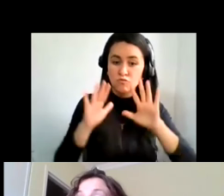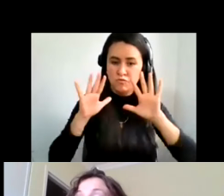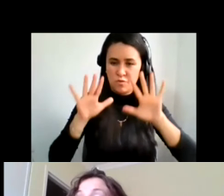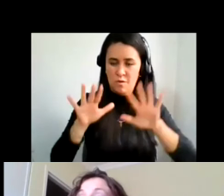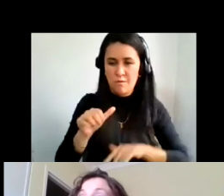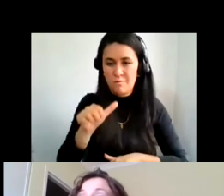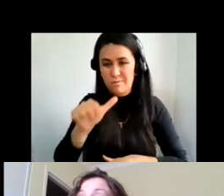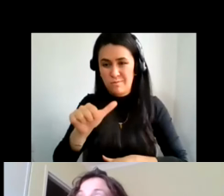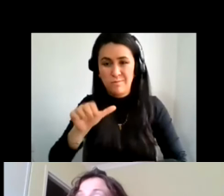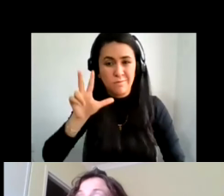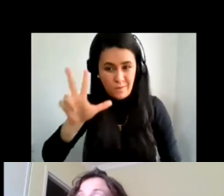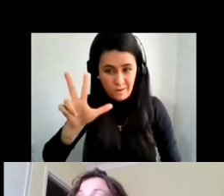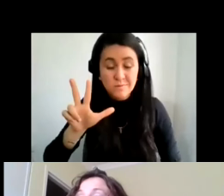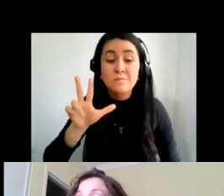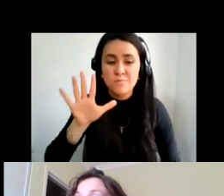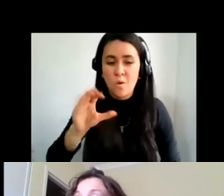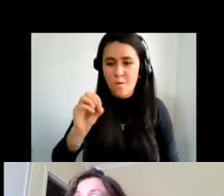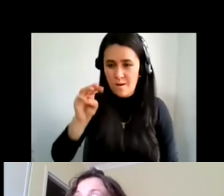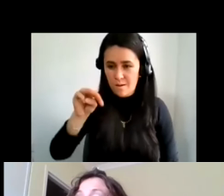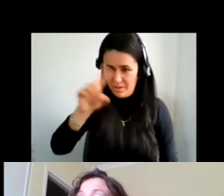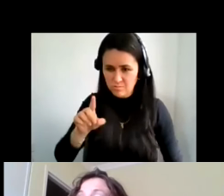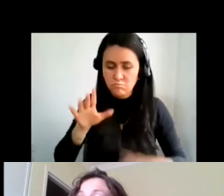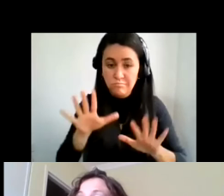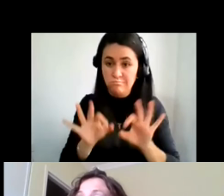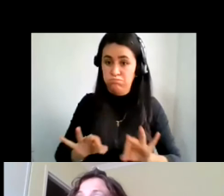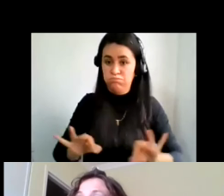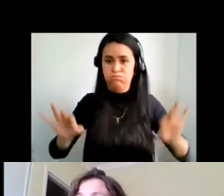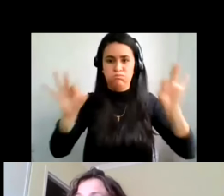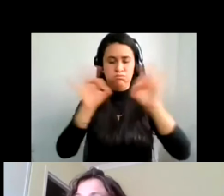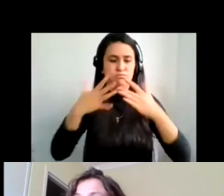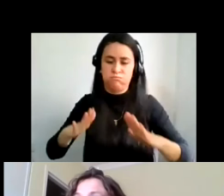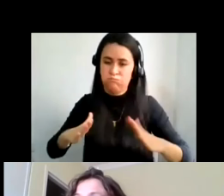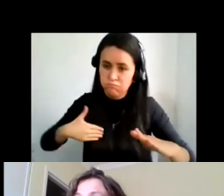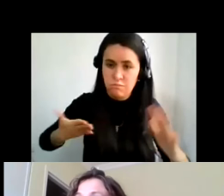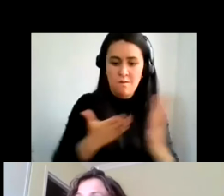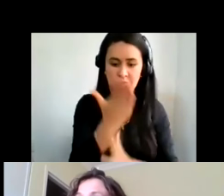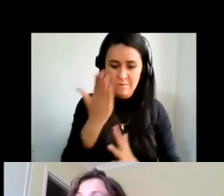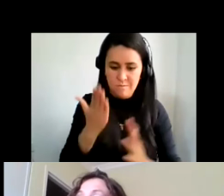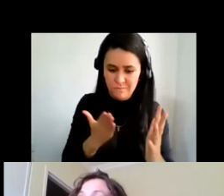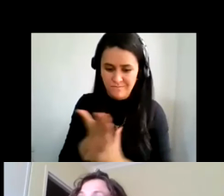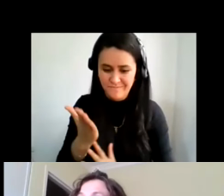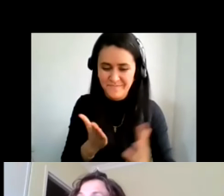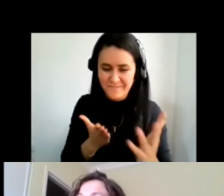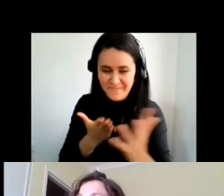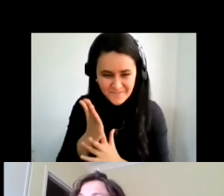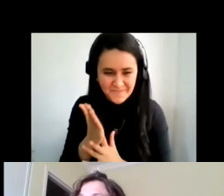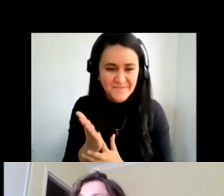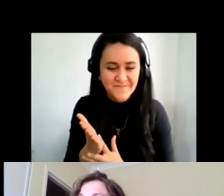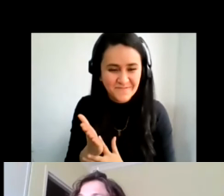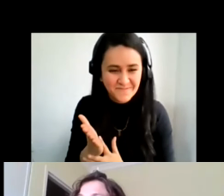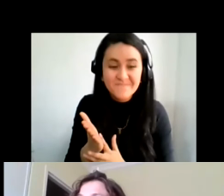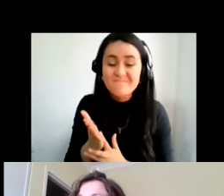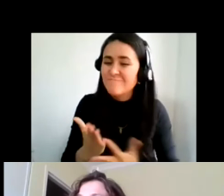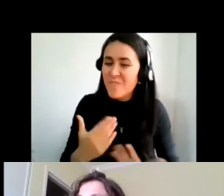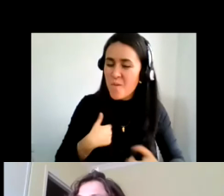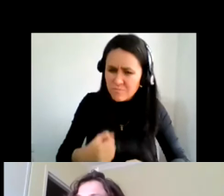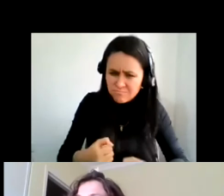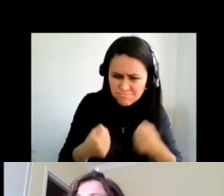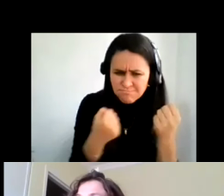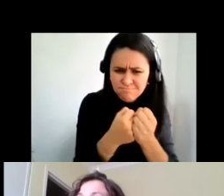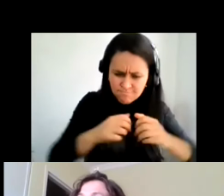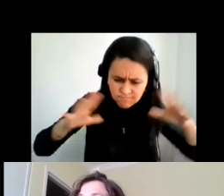importancia a It las calls out barreras the Secretariat to do more y la with Secretaría to nos ha support convocado a member realizar states más actividades to para address apoyar a los barriers Estados to